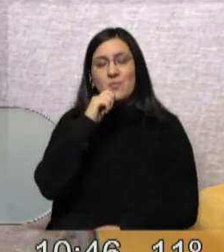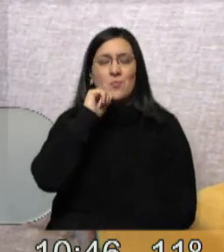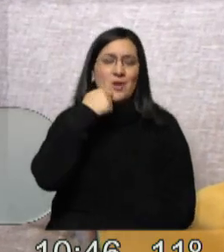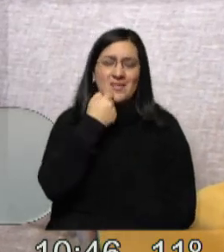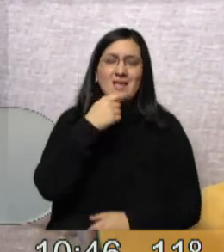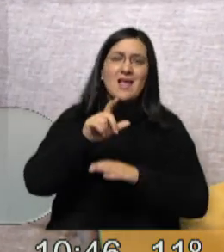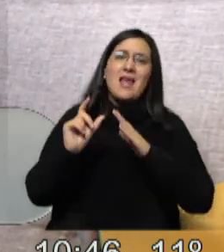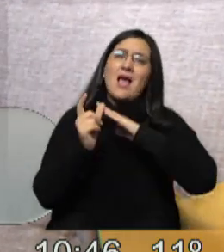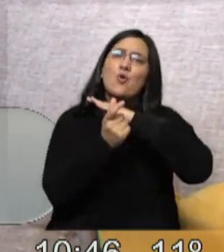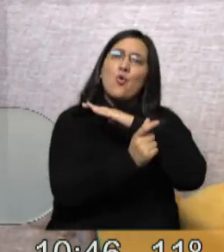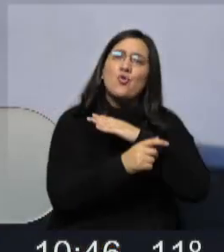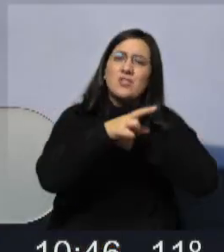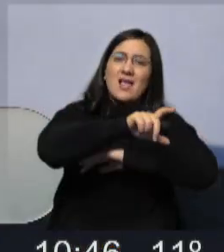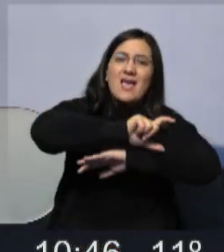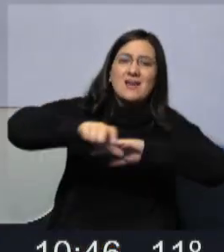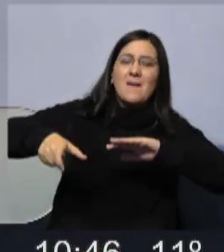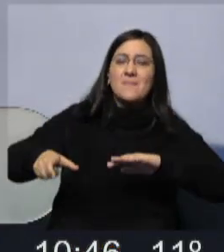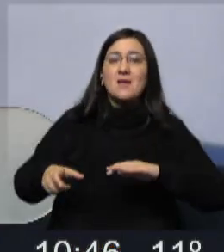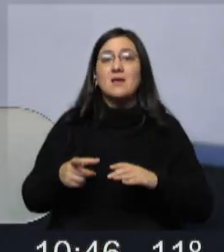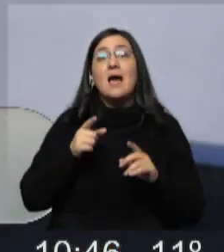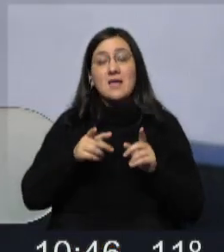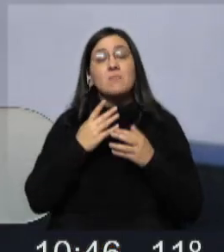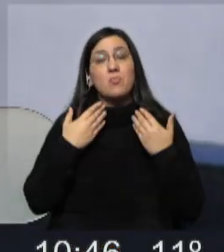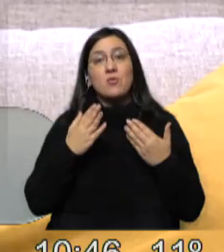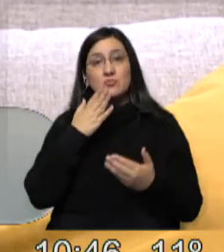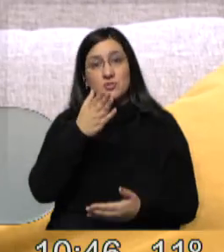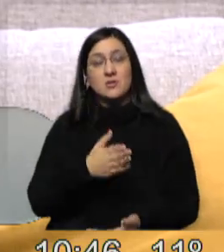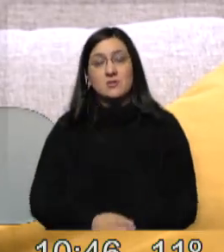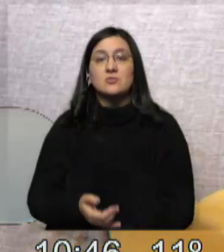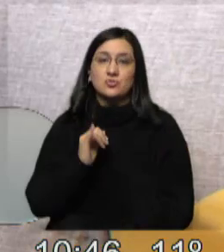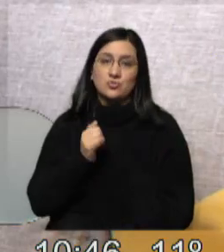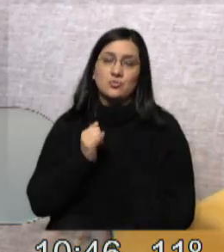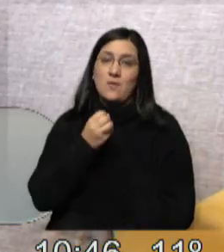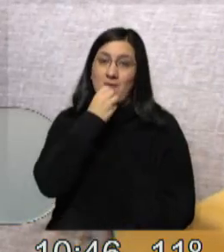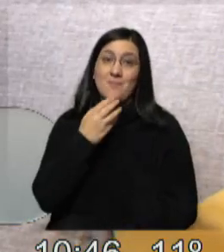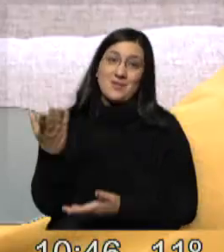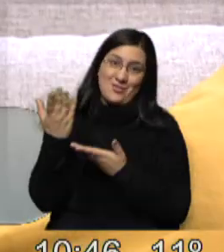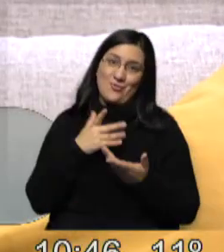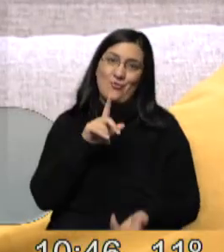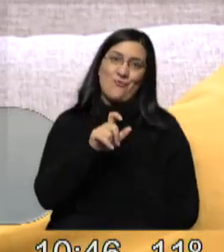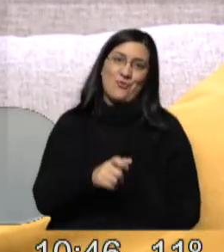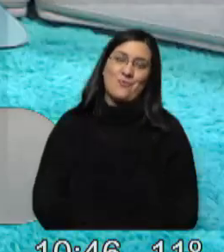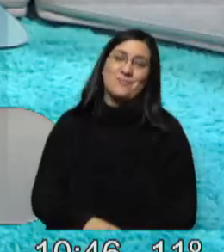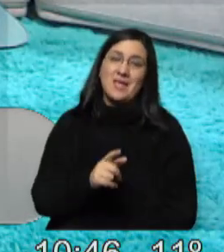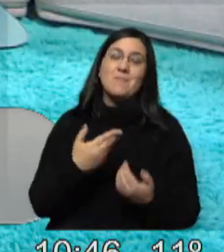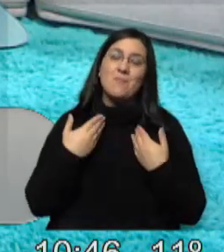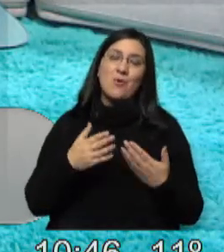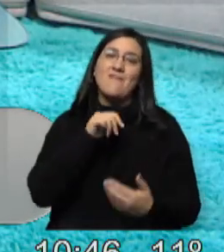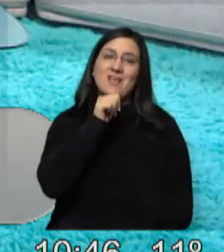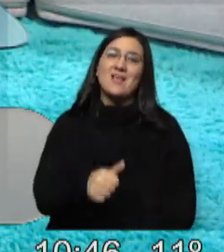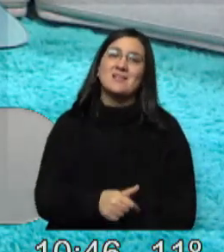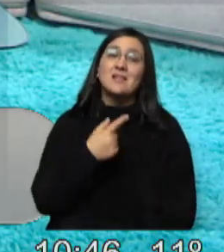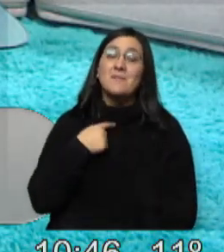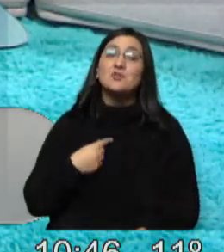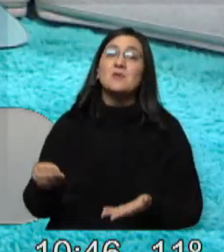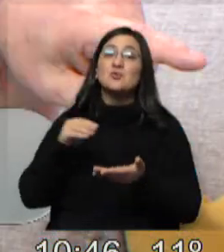costa, las ramblas. Rosario es otro lugar que podemos ir a hacer. Podemos ir a hacer. Sí, okay. Bienvenido. Y podés vengar de nosotros. Y me sumo. Y me sumo